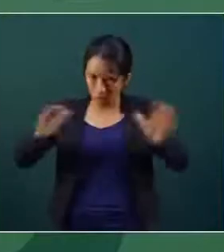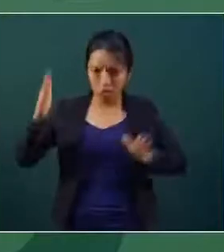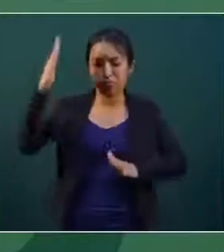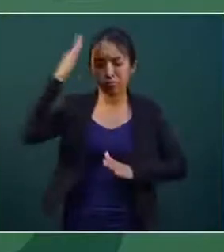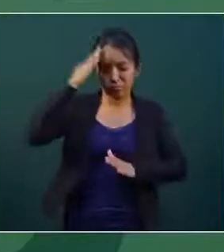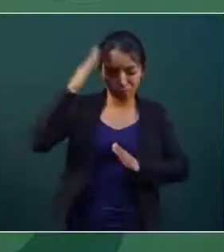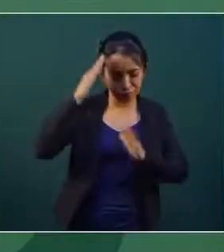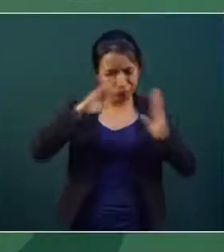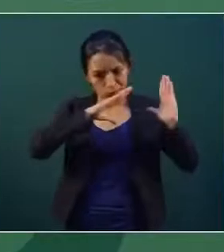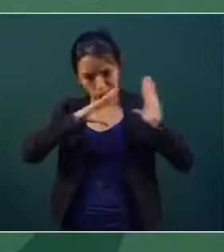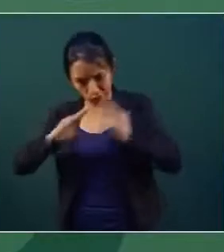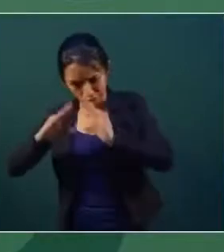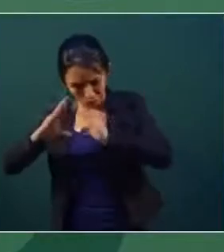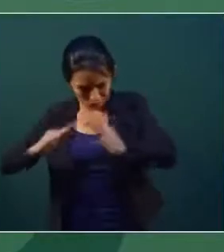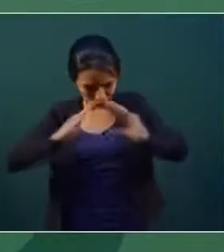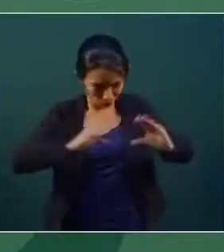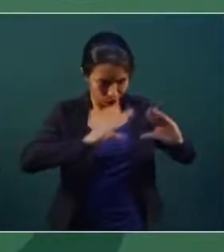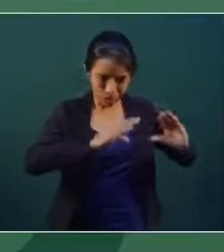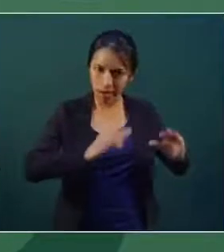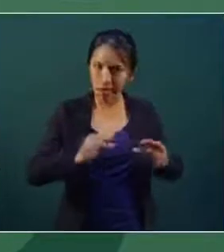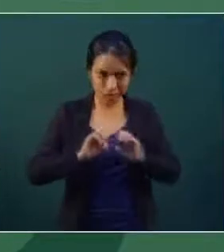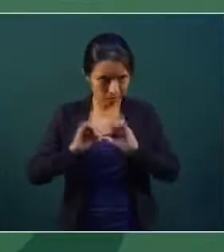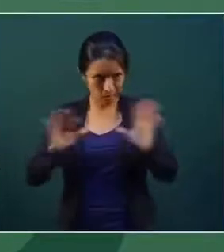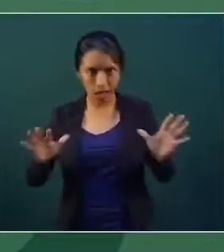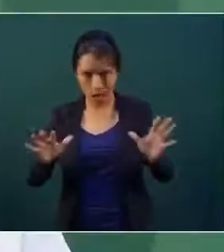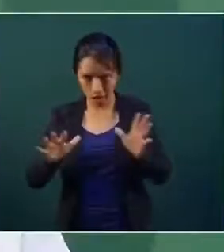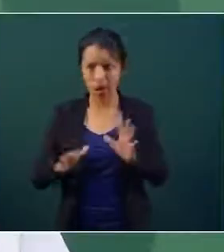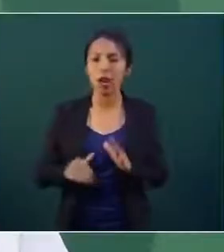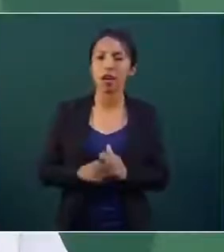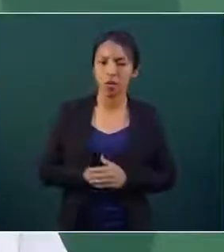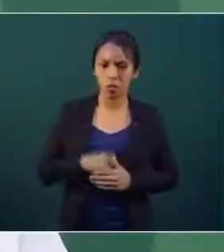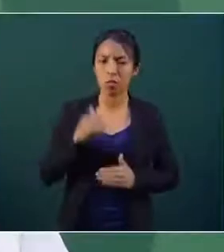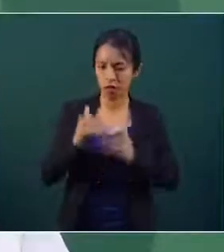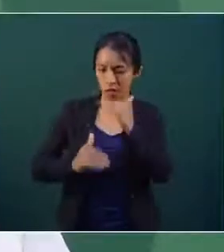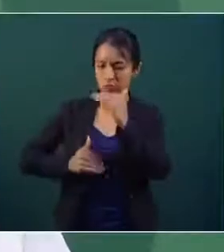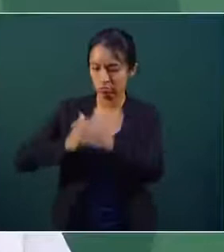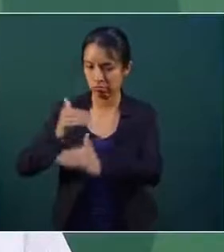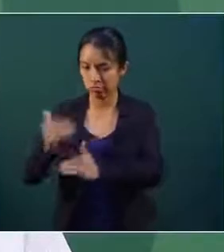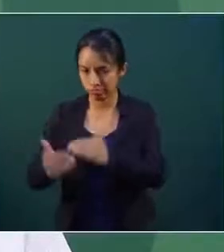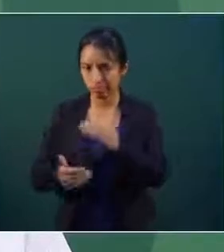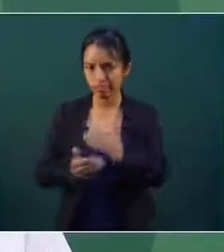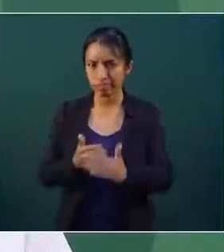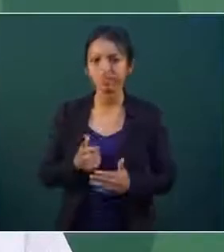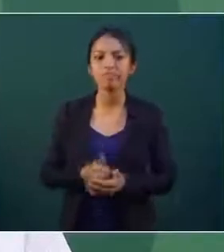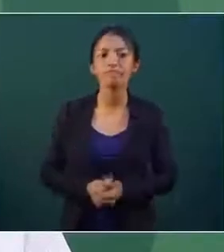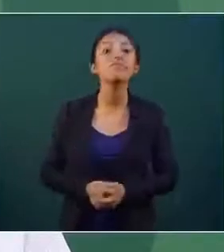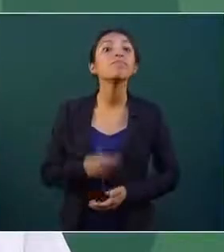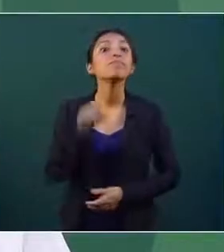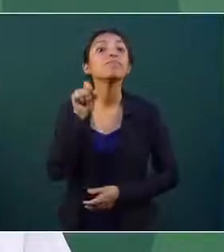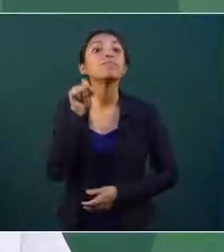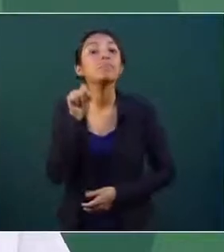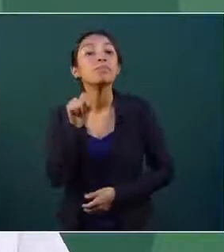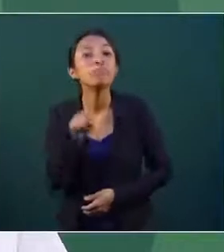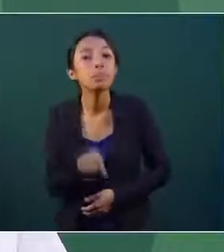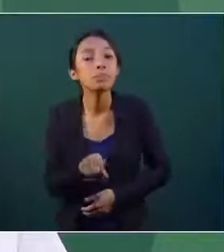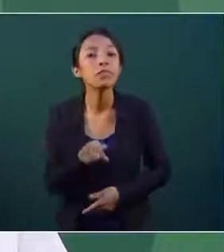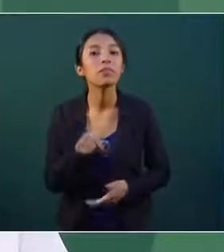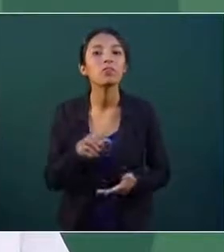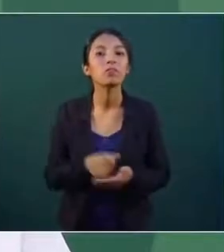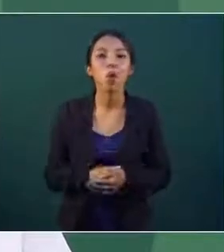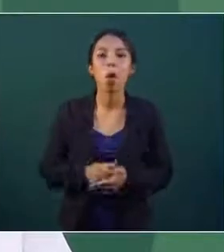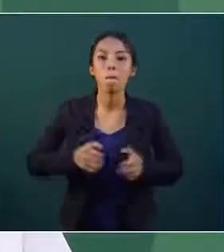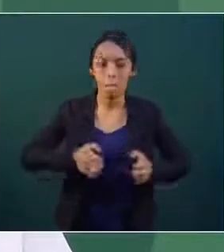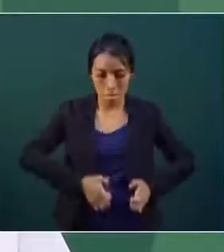capacitados. Vamos también a construir más